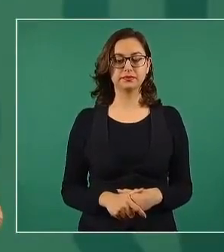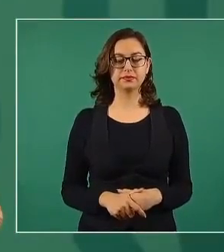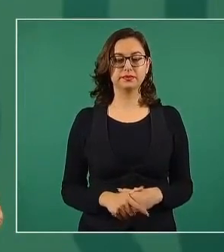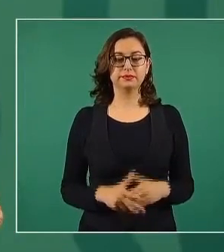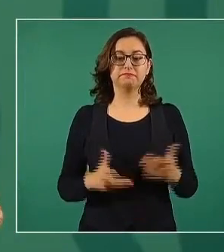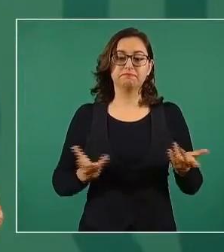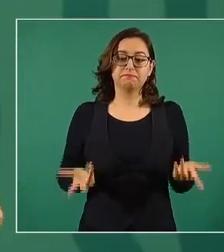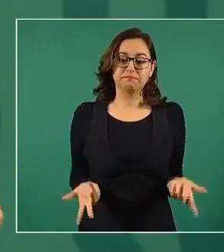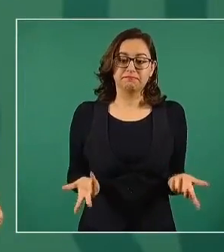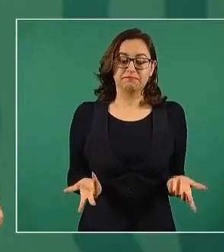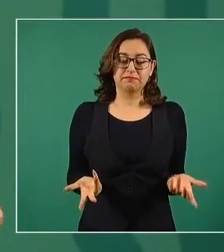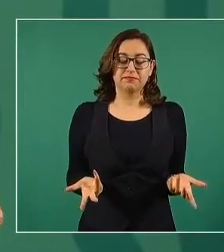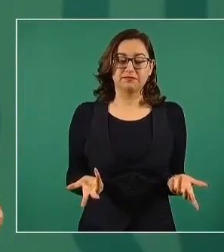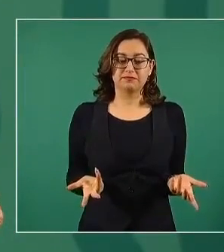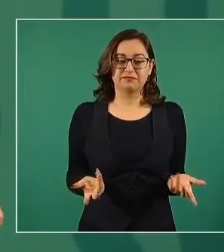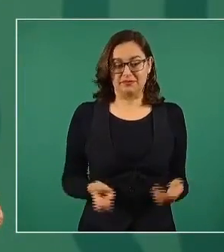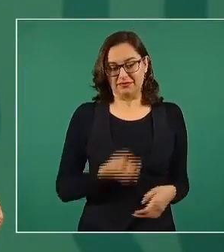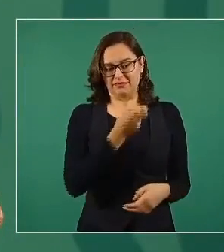repito,